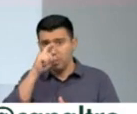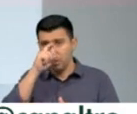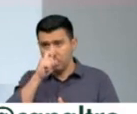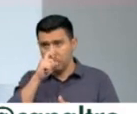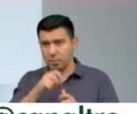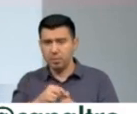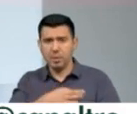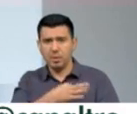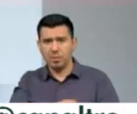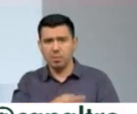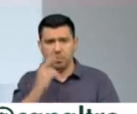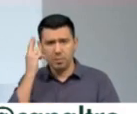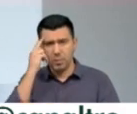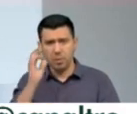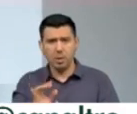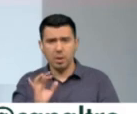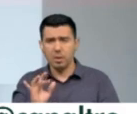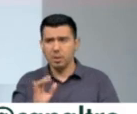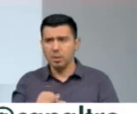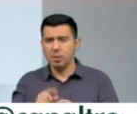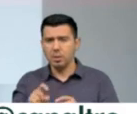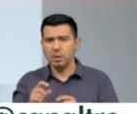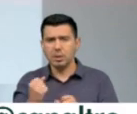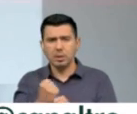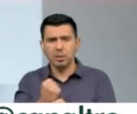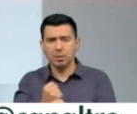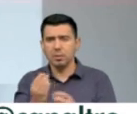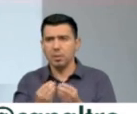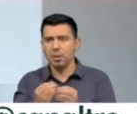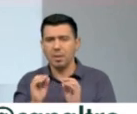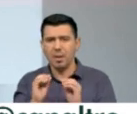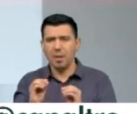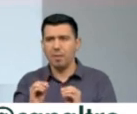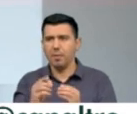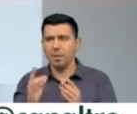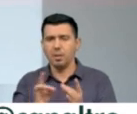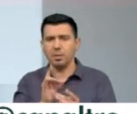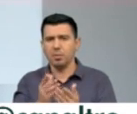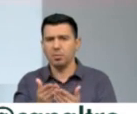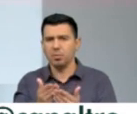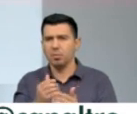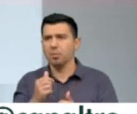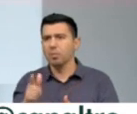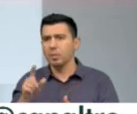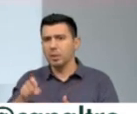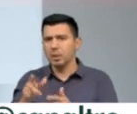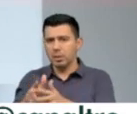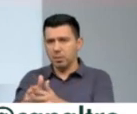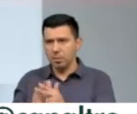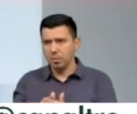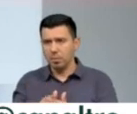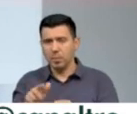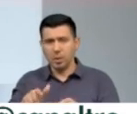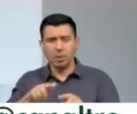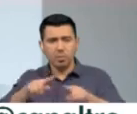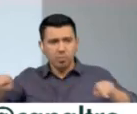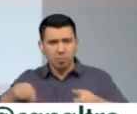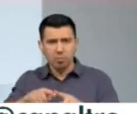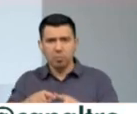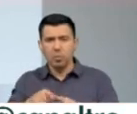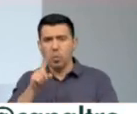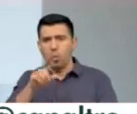de ética de estética hay que hacer las cosas con eficiencia y con eficacia y necesitamos estas instalaciones que es un piso completo para que allí